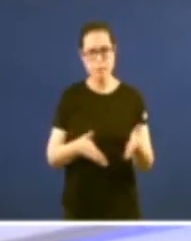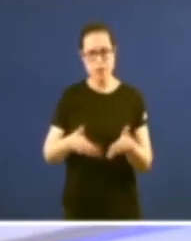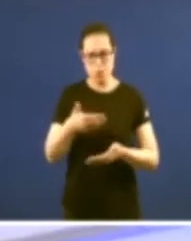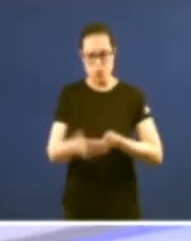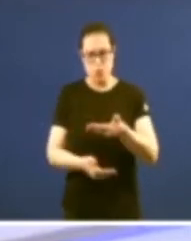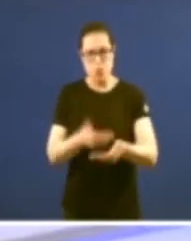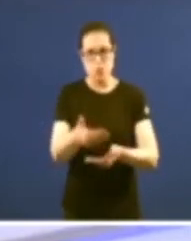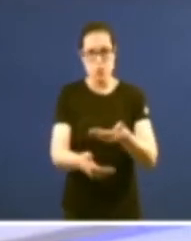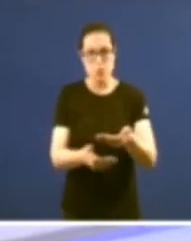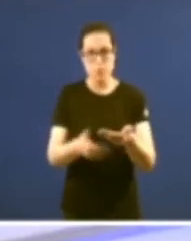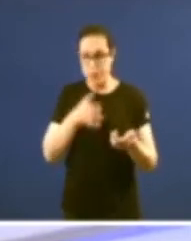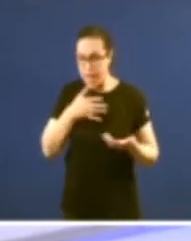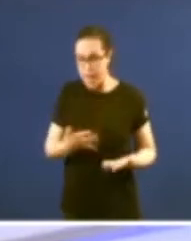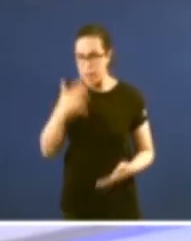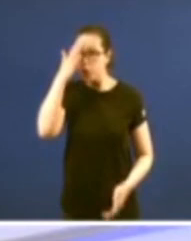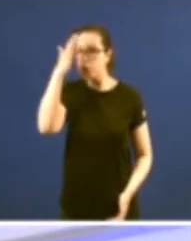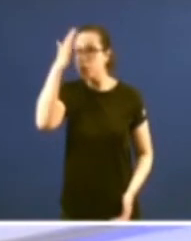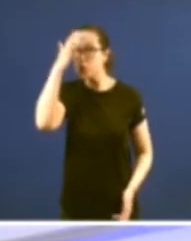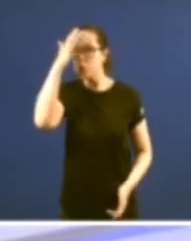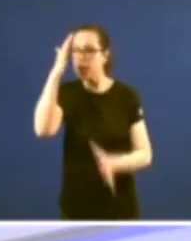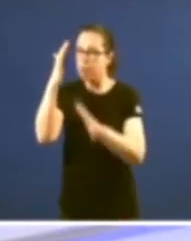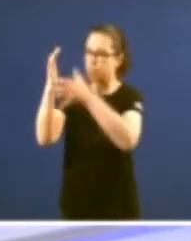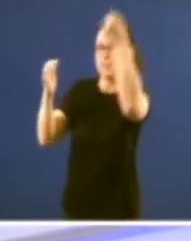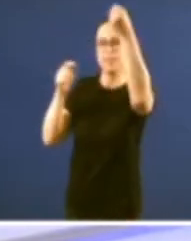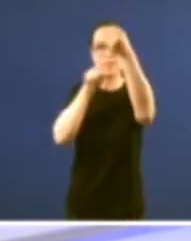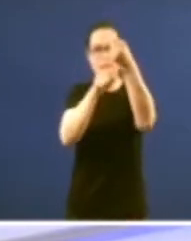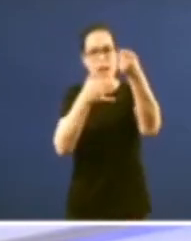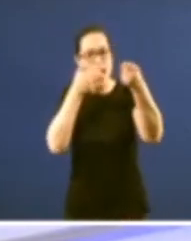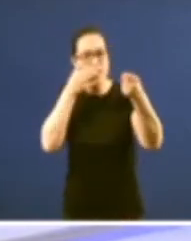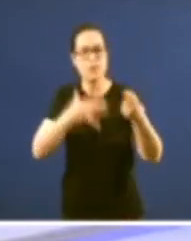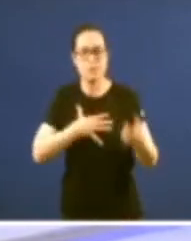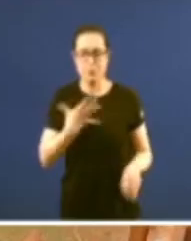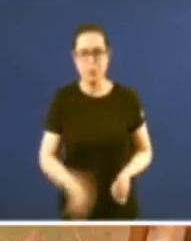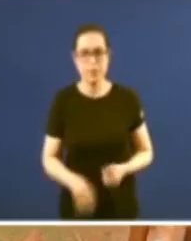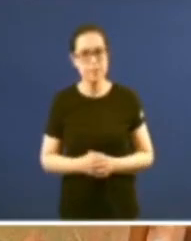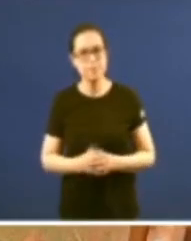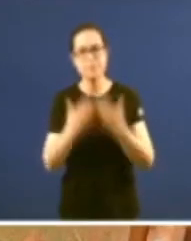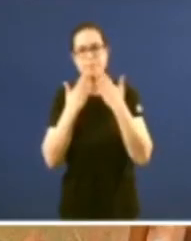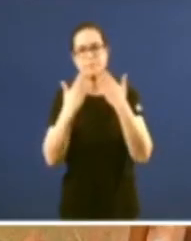que os soños de hoxe se convertan en realidade tanxible. Moitas grazas.